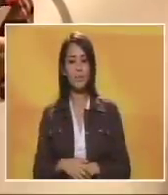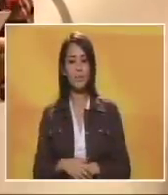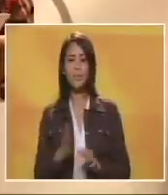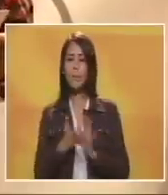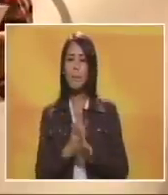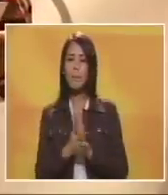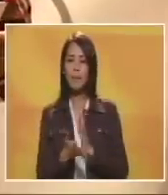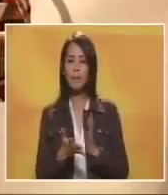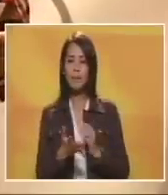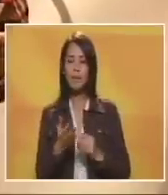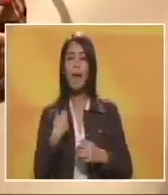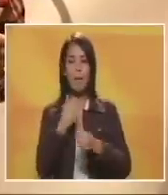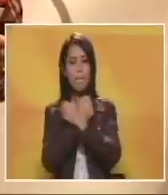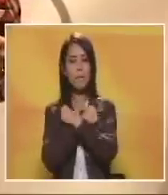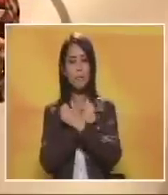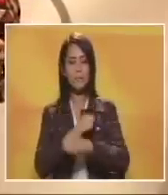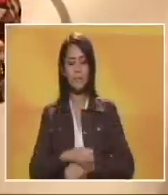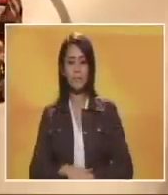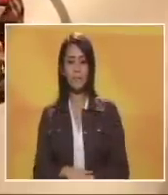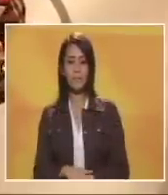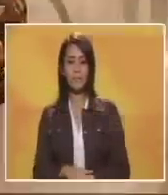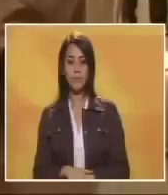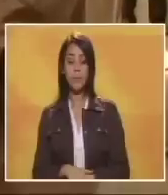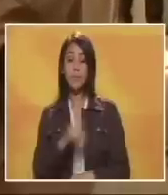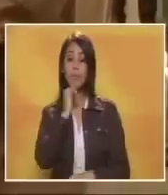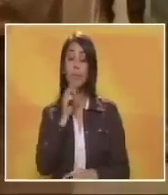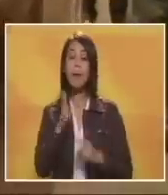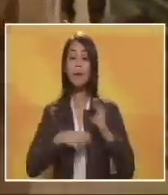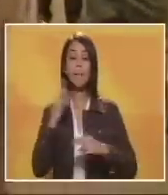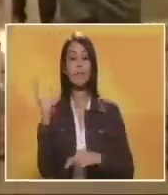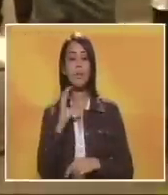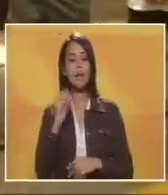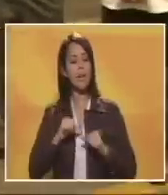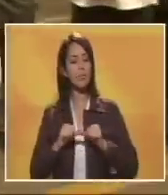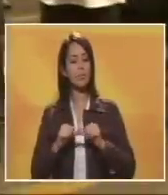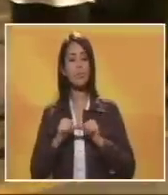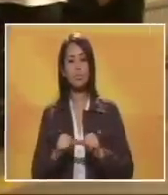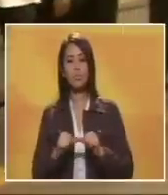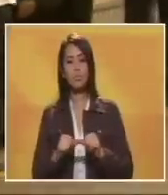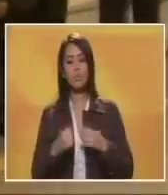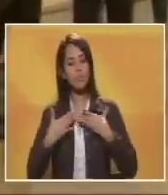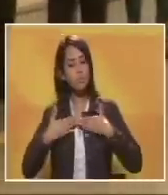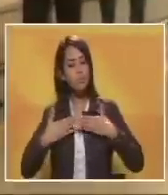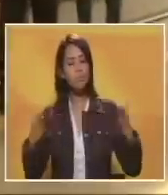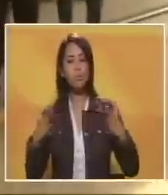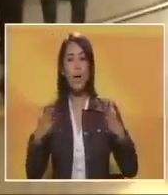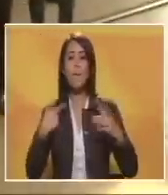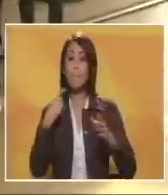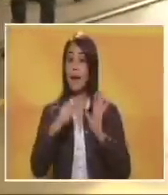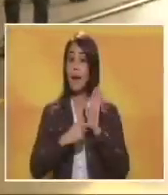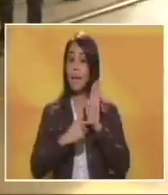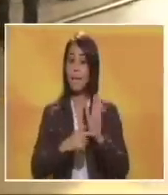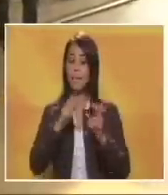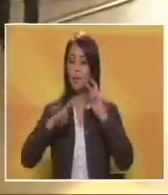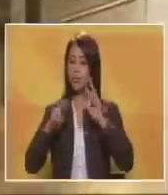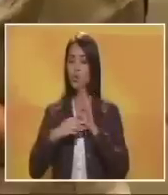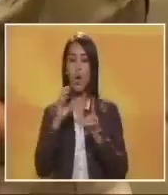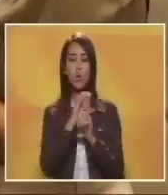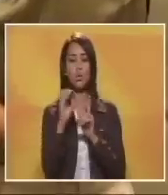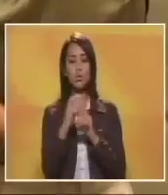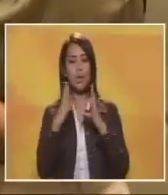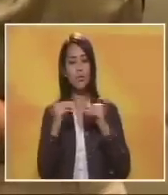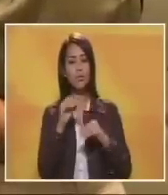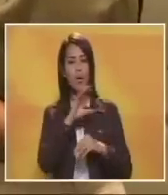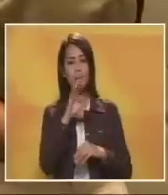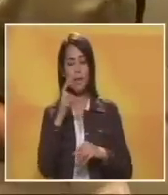los puedan amar. Insistieron en que el Metro de Caracas continuará siendo una ventana para la exposición cultural de todas las